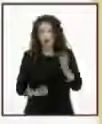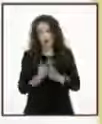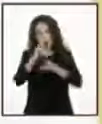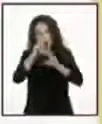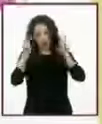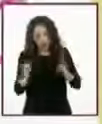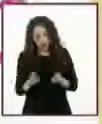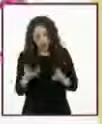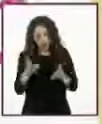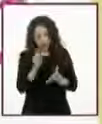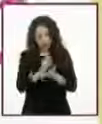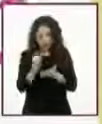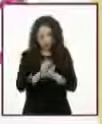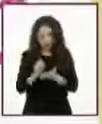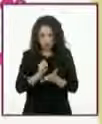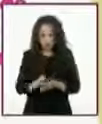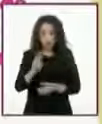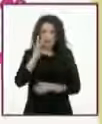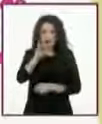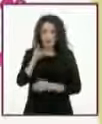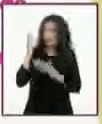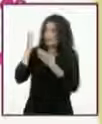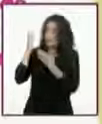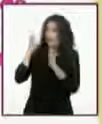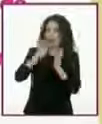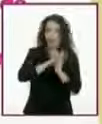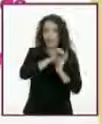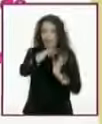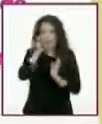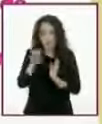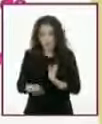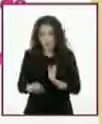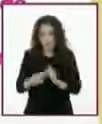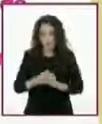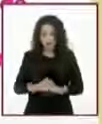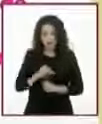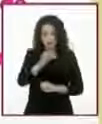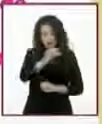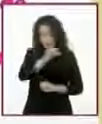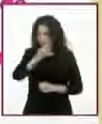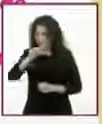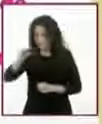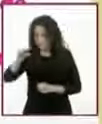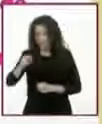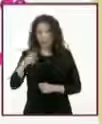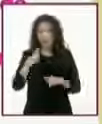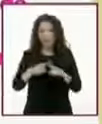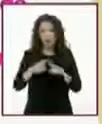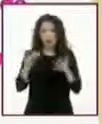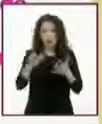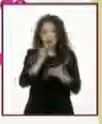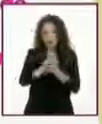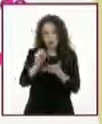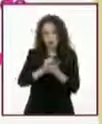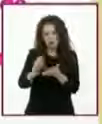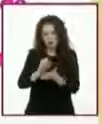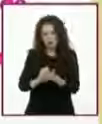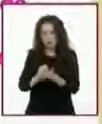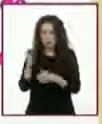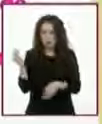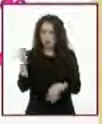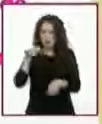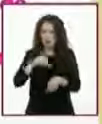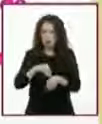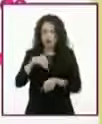En el ejemplo que vemos, con la frase en relación con, quien escribe la carta marca el paso del tema